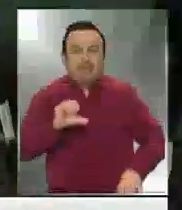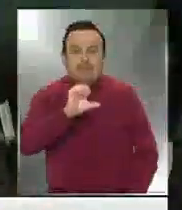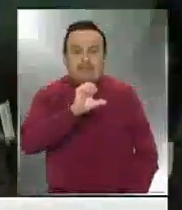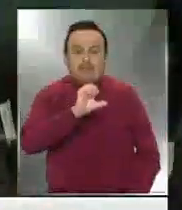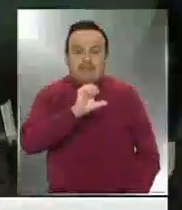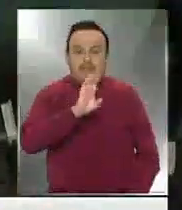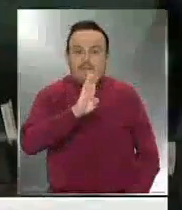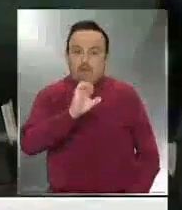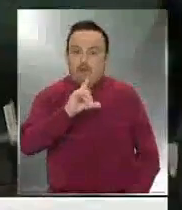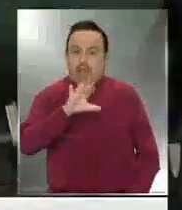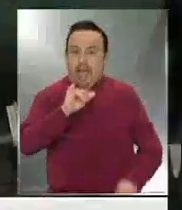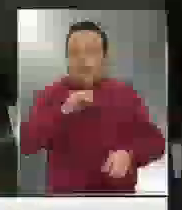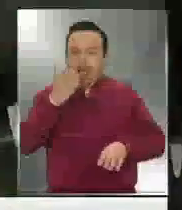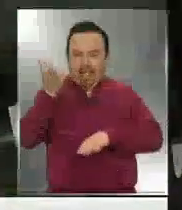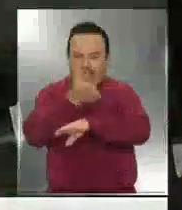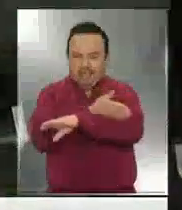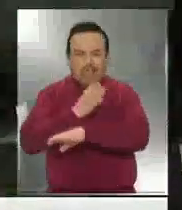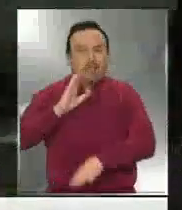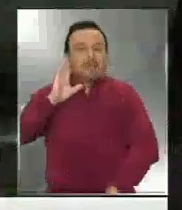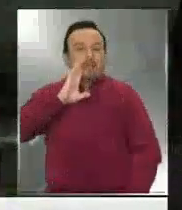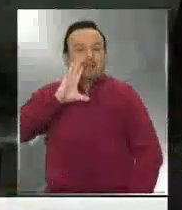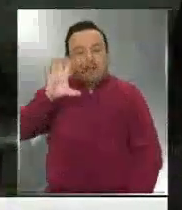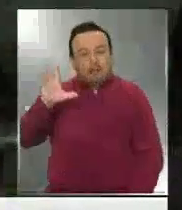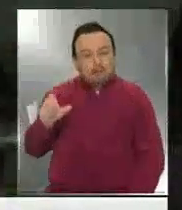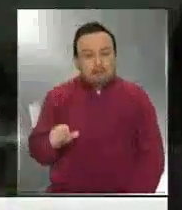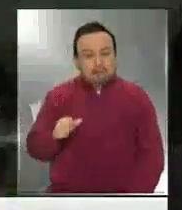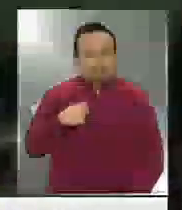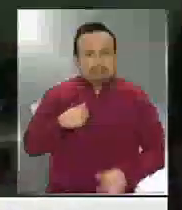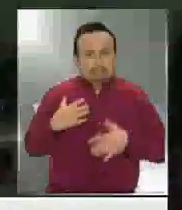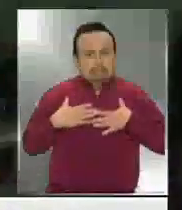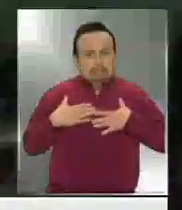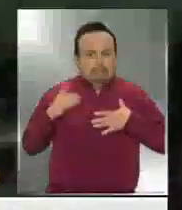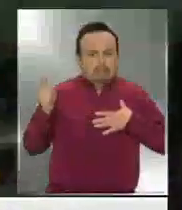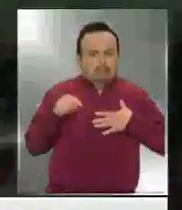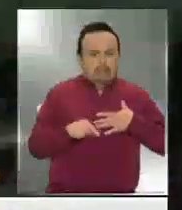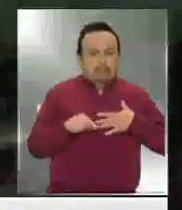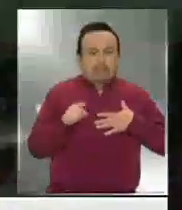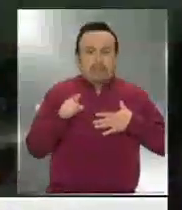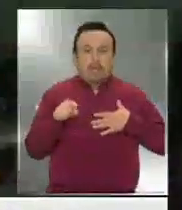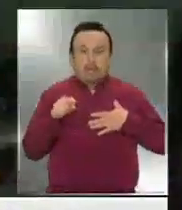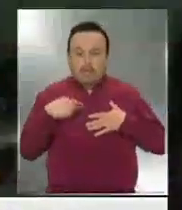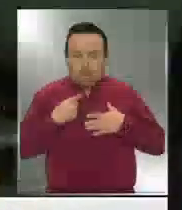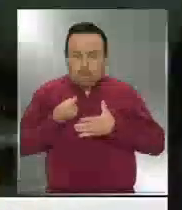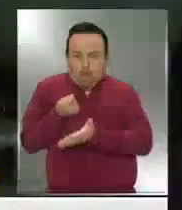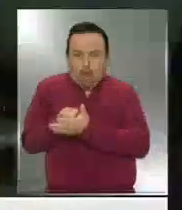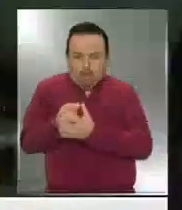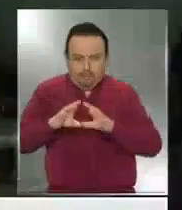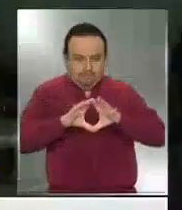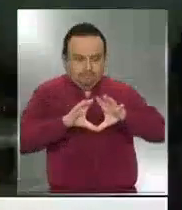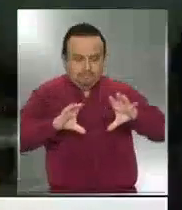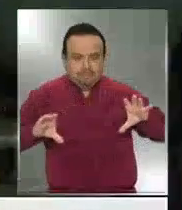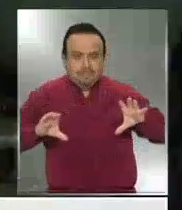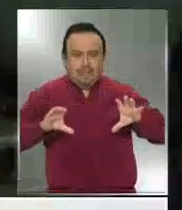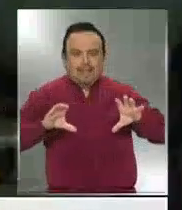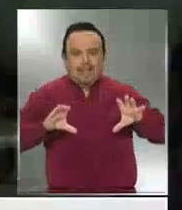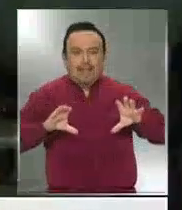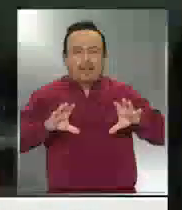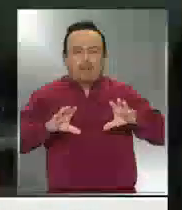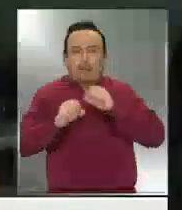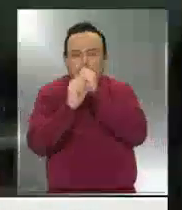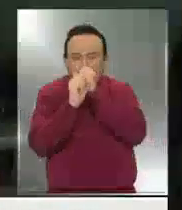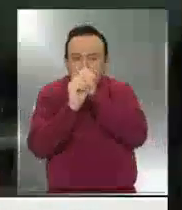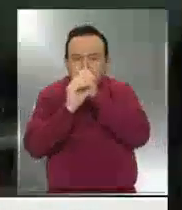cuando en su momento estaba el temor de que llegara a nuestro país. Bueno, estas cápsulas no se utilizaron y esta vez se